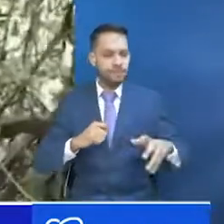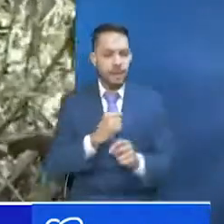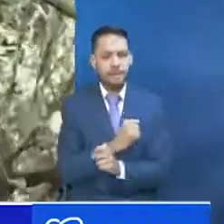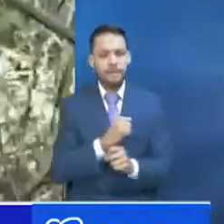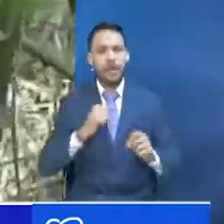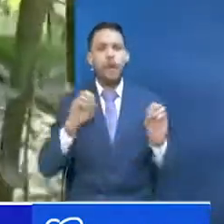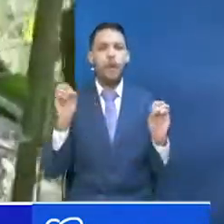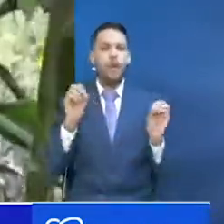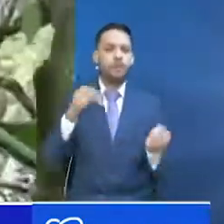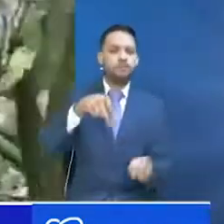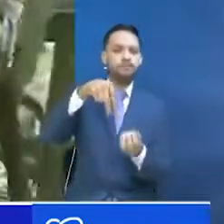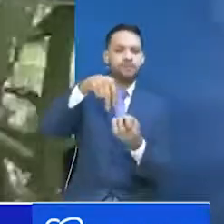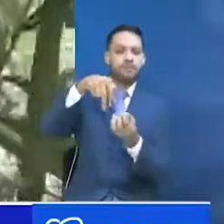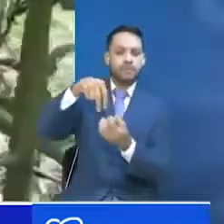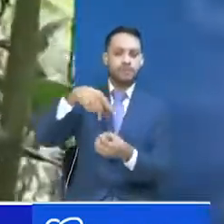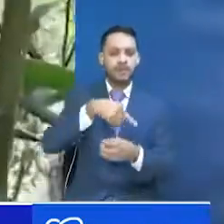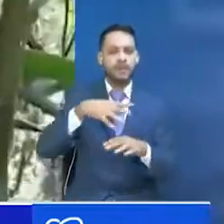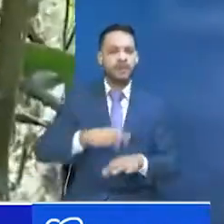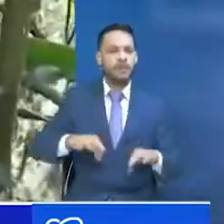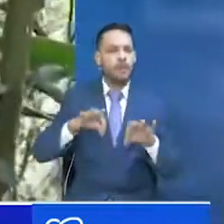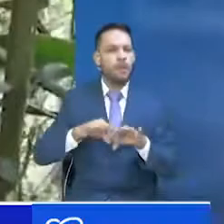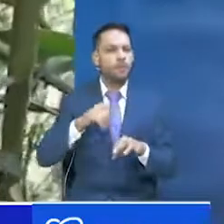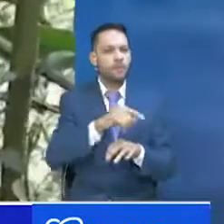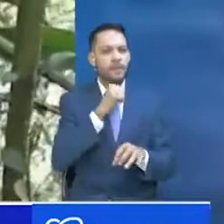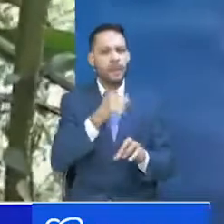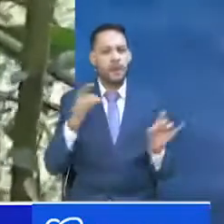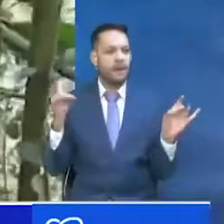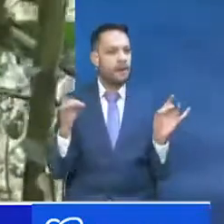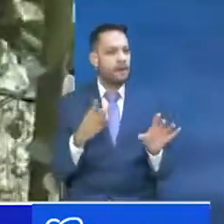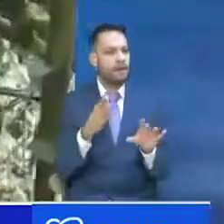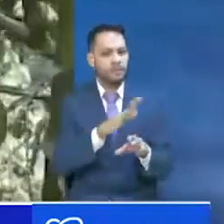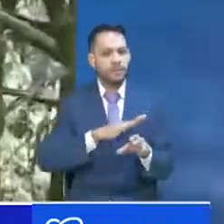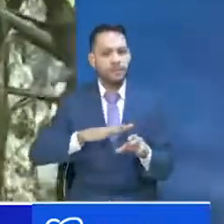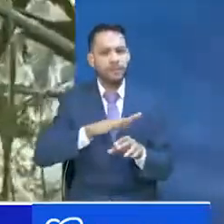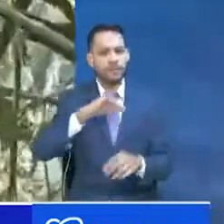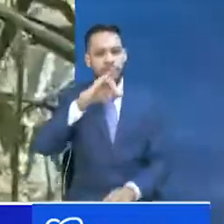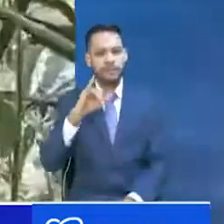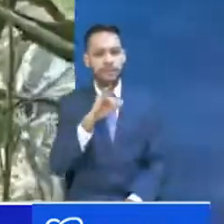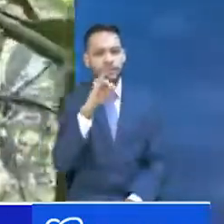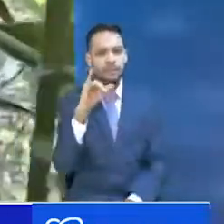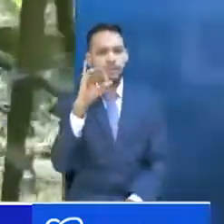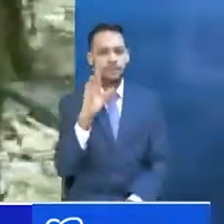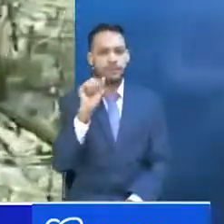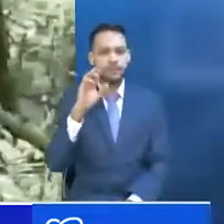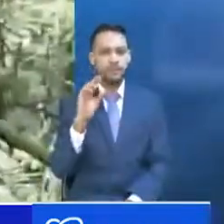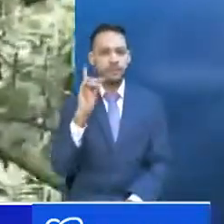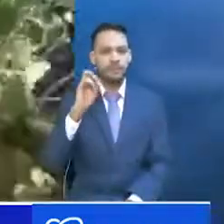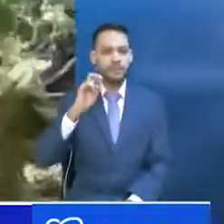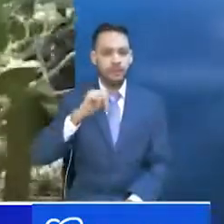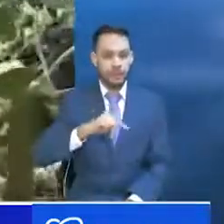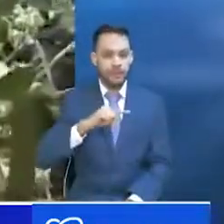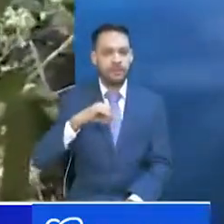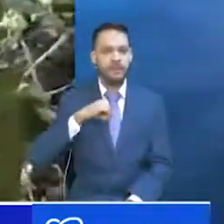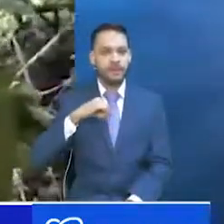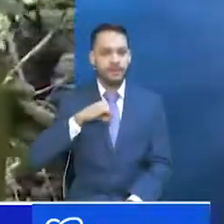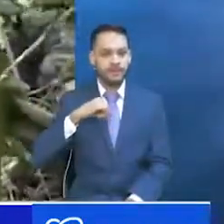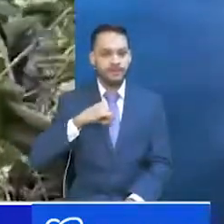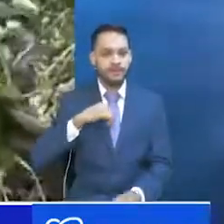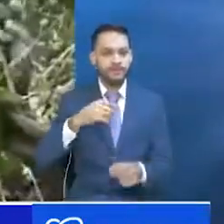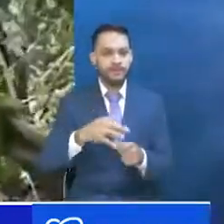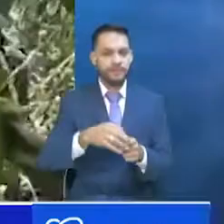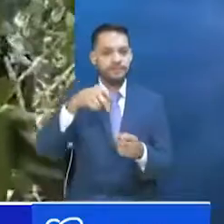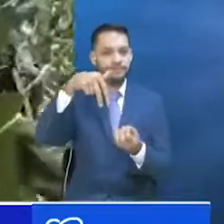hallazgo se produjo en la vereda ventanas del municipio de jardín antioquia allí fueron ubicadas 110 barras de explosivo indugel 61 minas